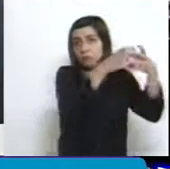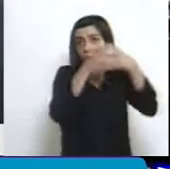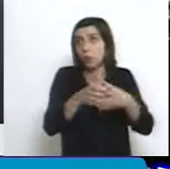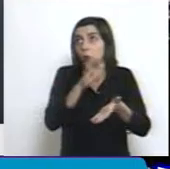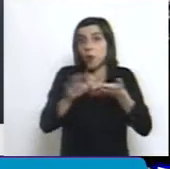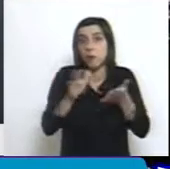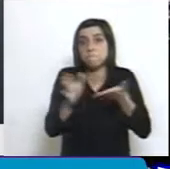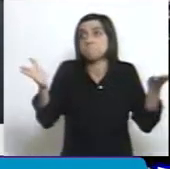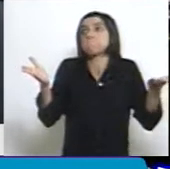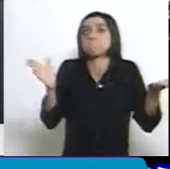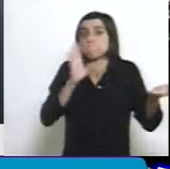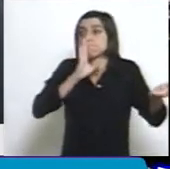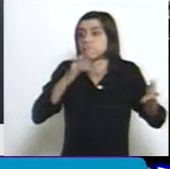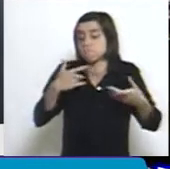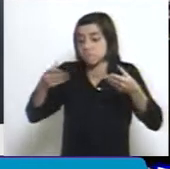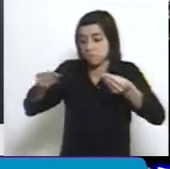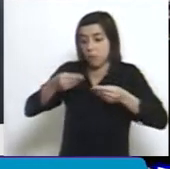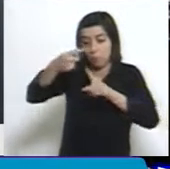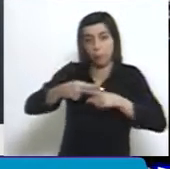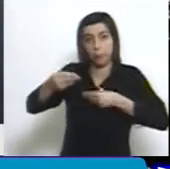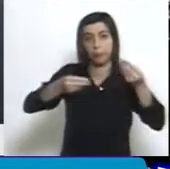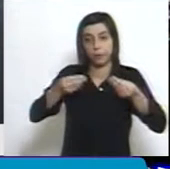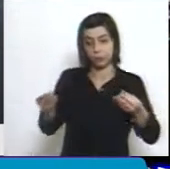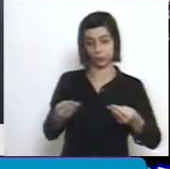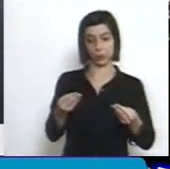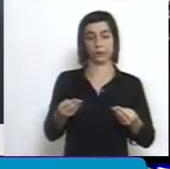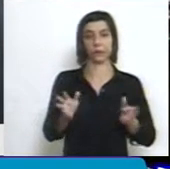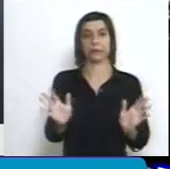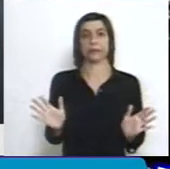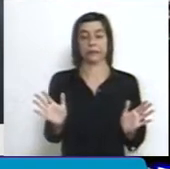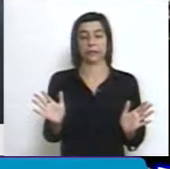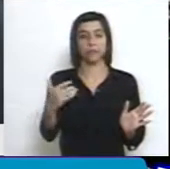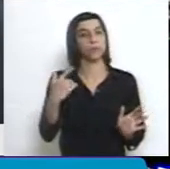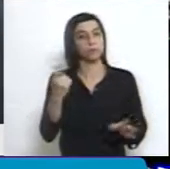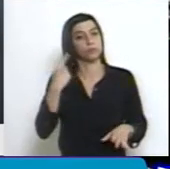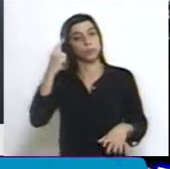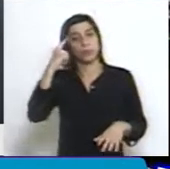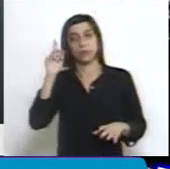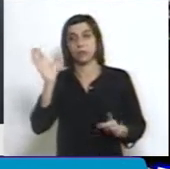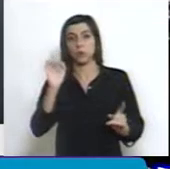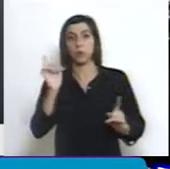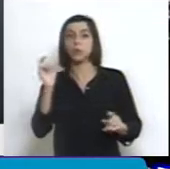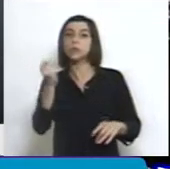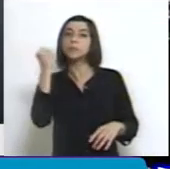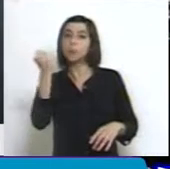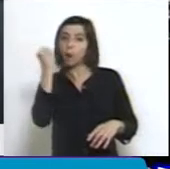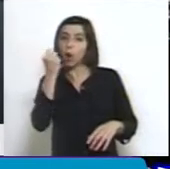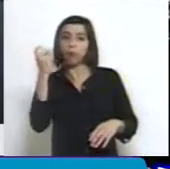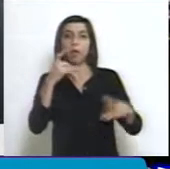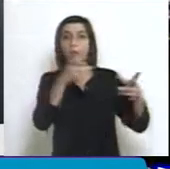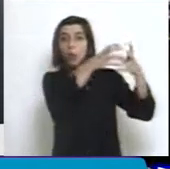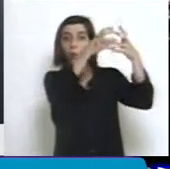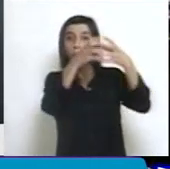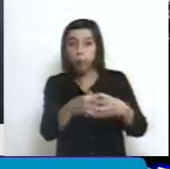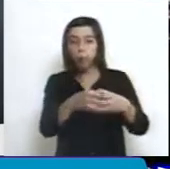nosotros una cuestión menor, es una cuestión realmente importante. Por